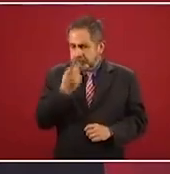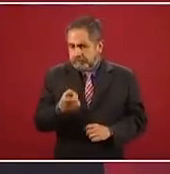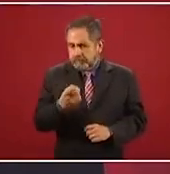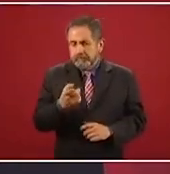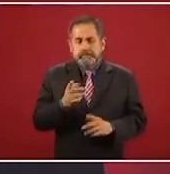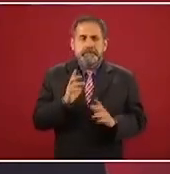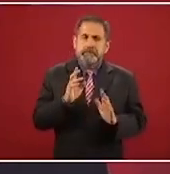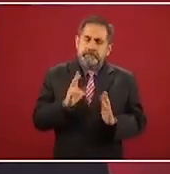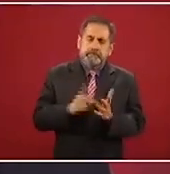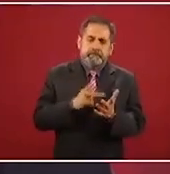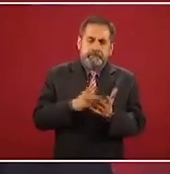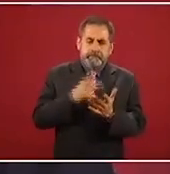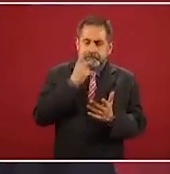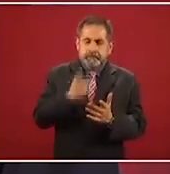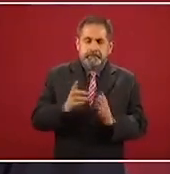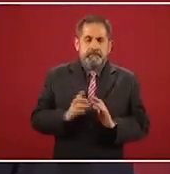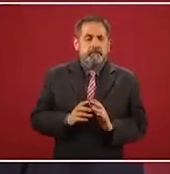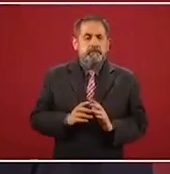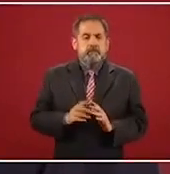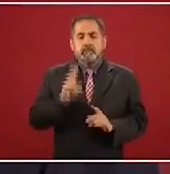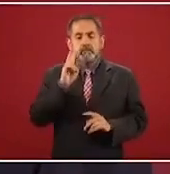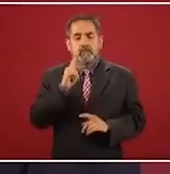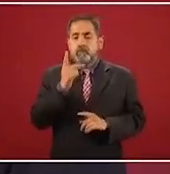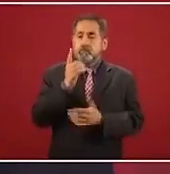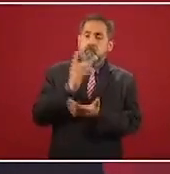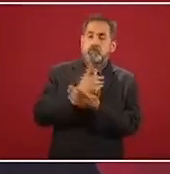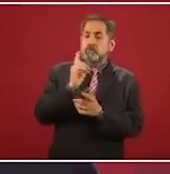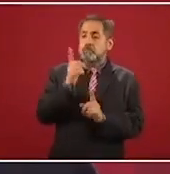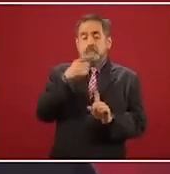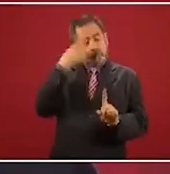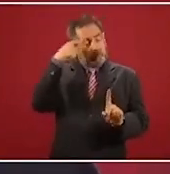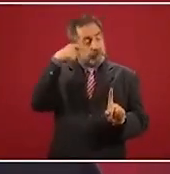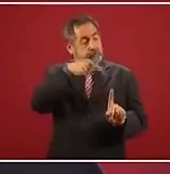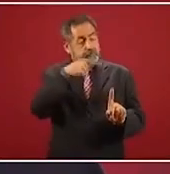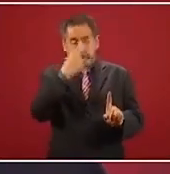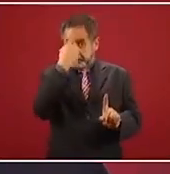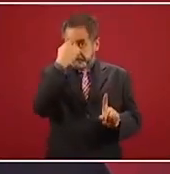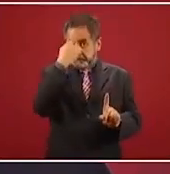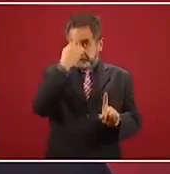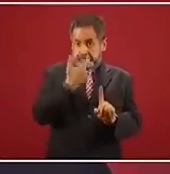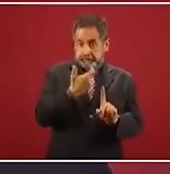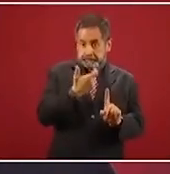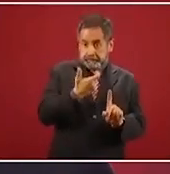que no solo es ver lo material, no es